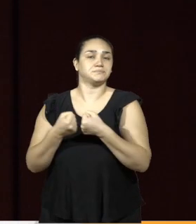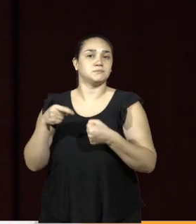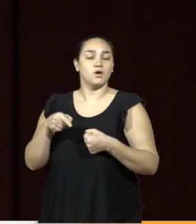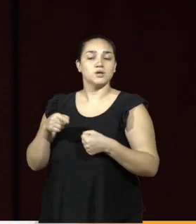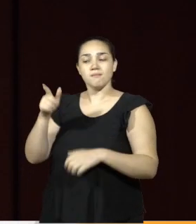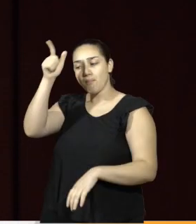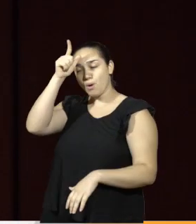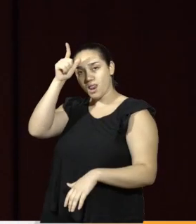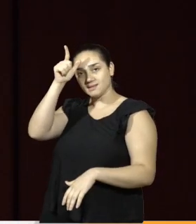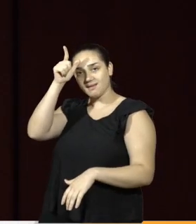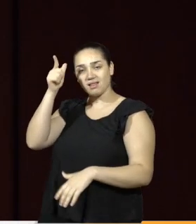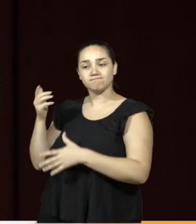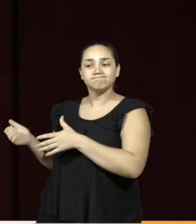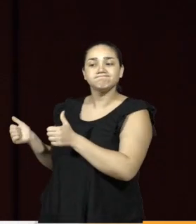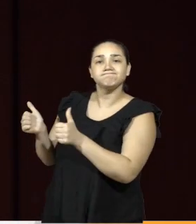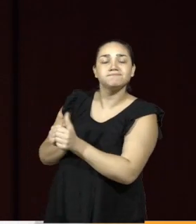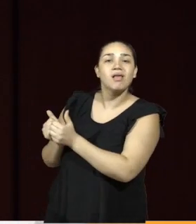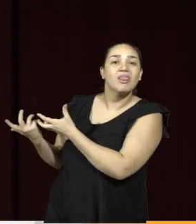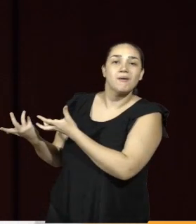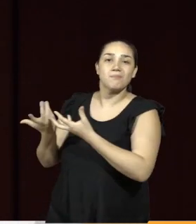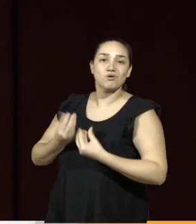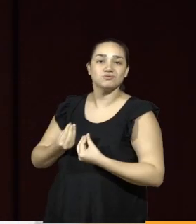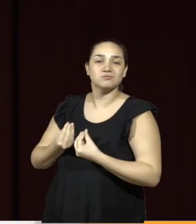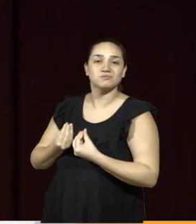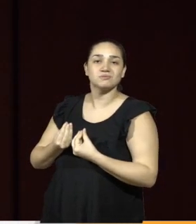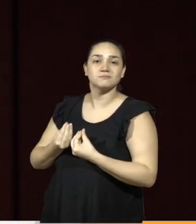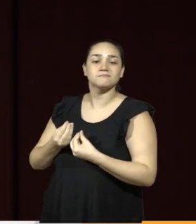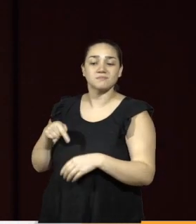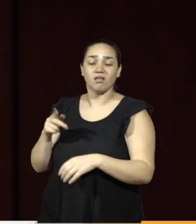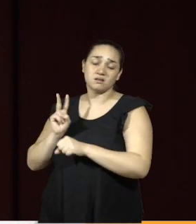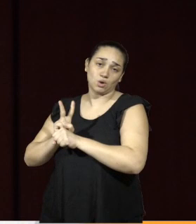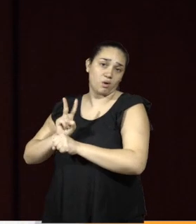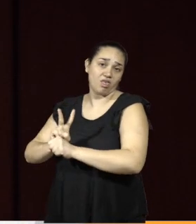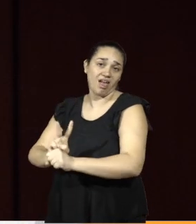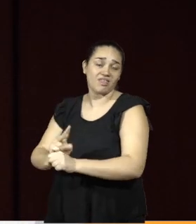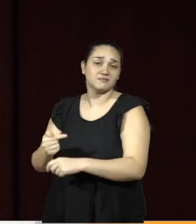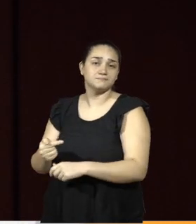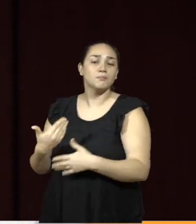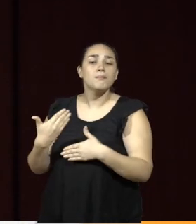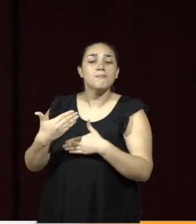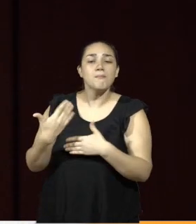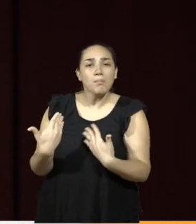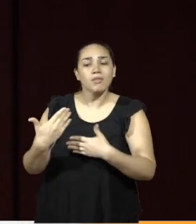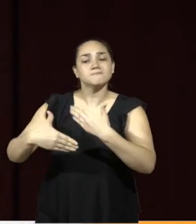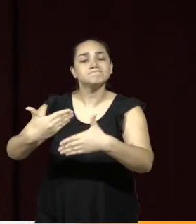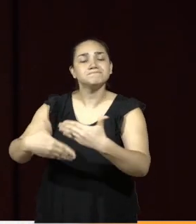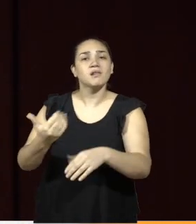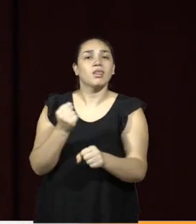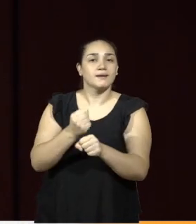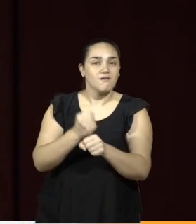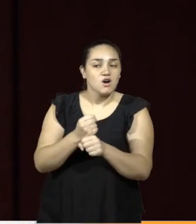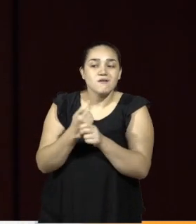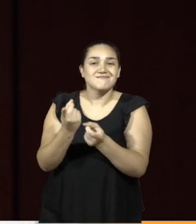policial justamente de apoyo, es que te brinde esa seguridad y bueno, y puedes llevar a cabo el trabajo necesario